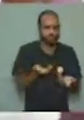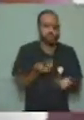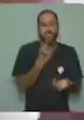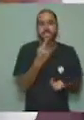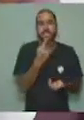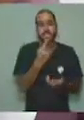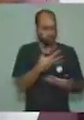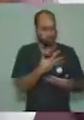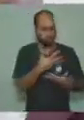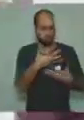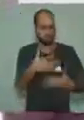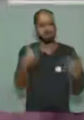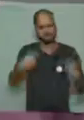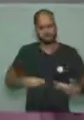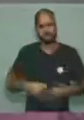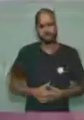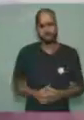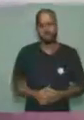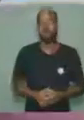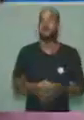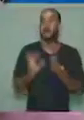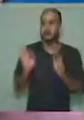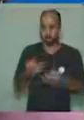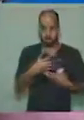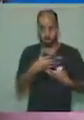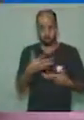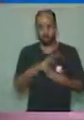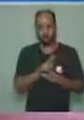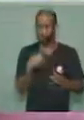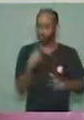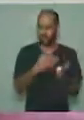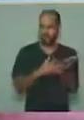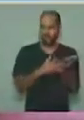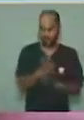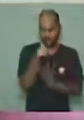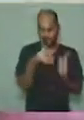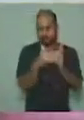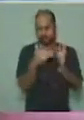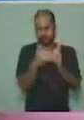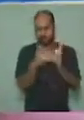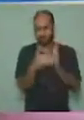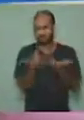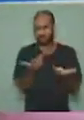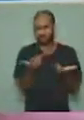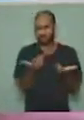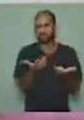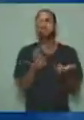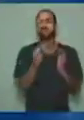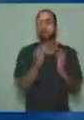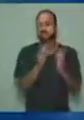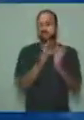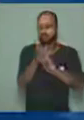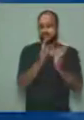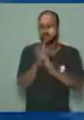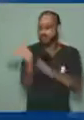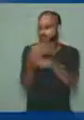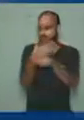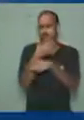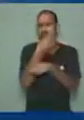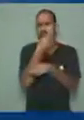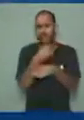esta tarde de Jóvenes por la Vida, porque de estos jóvenes seguiremos hablando. Ellos hoy son nuestros protagonistas.